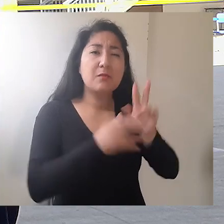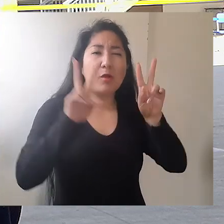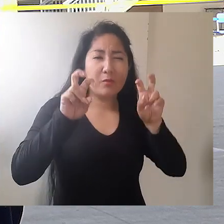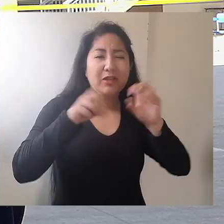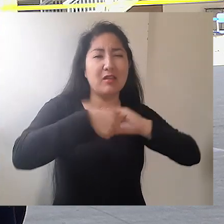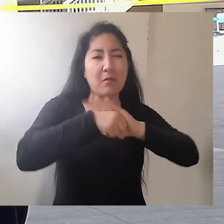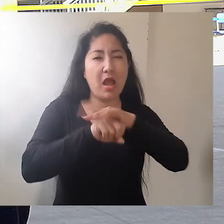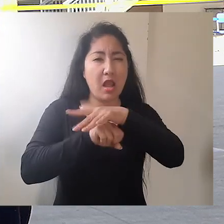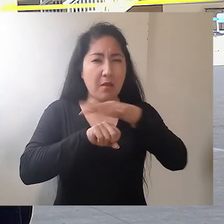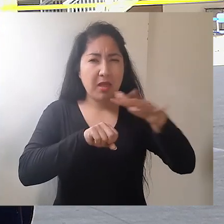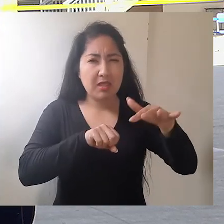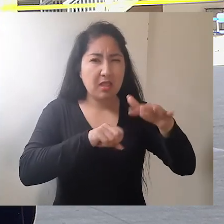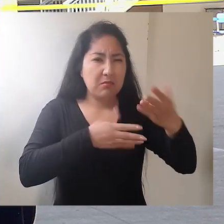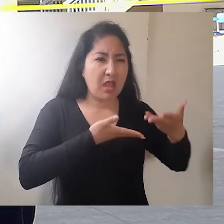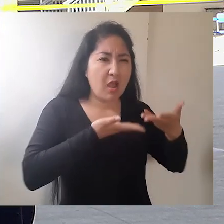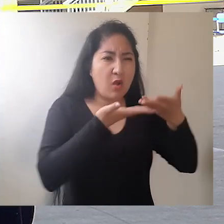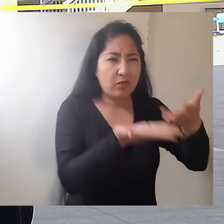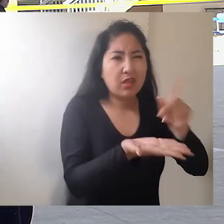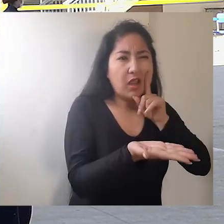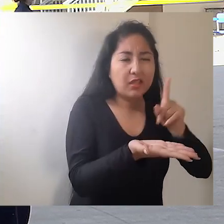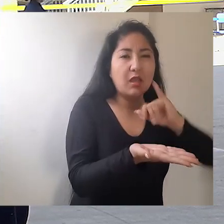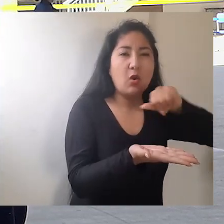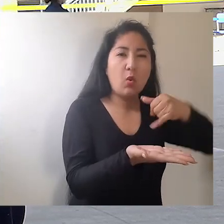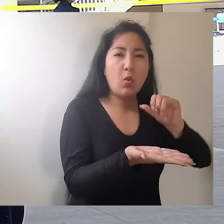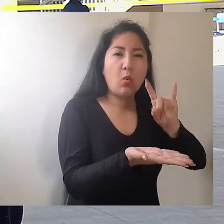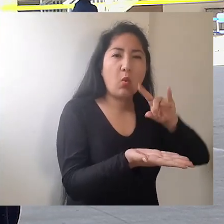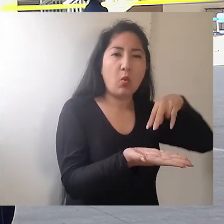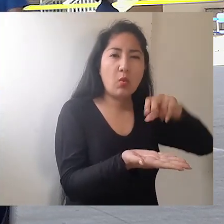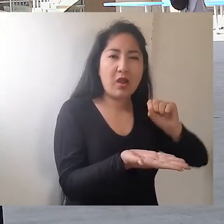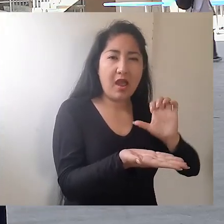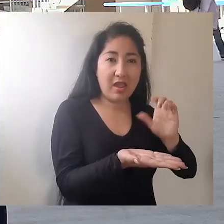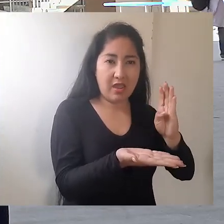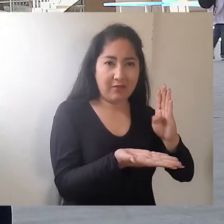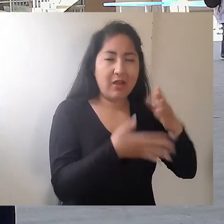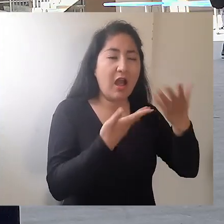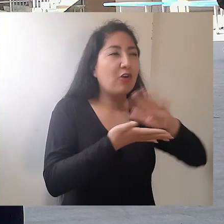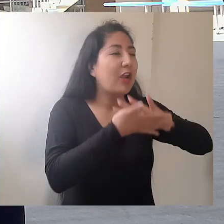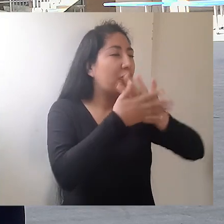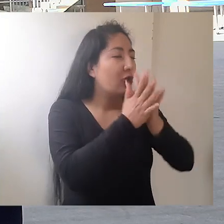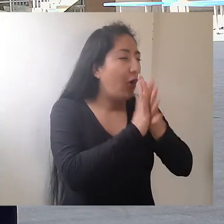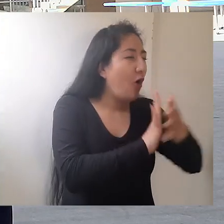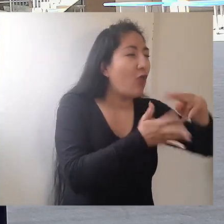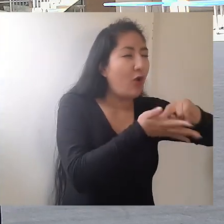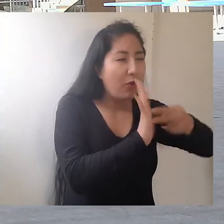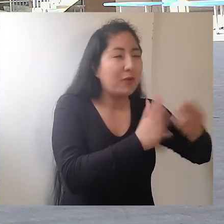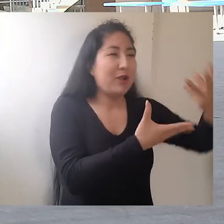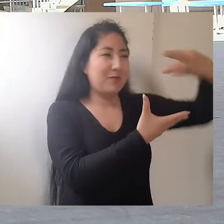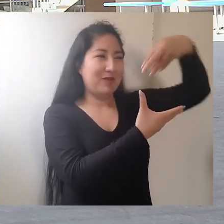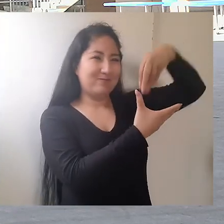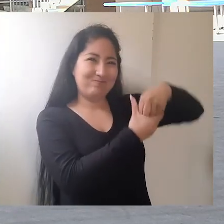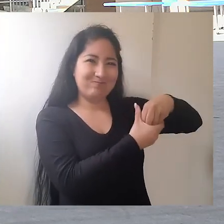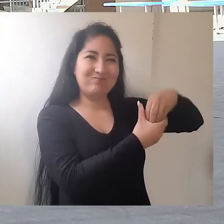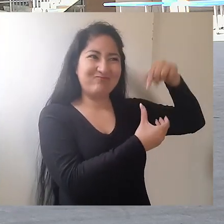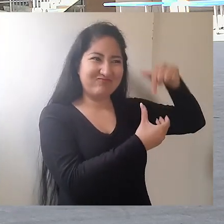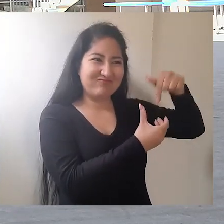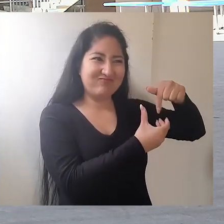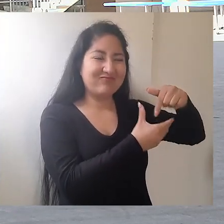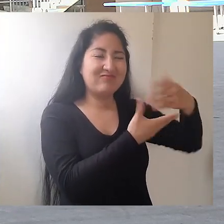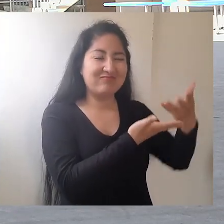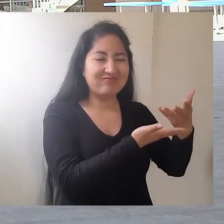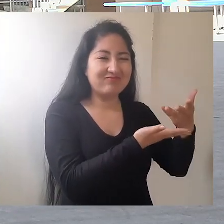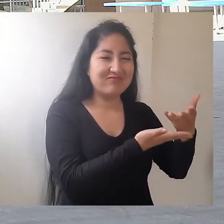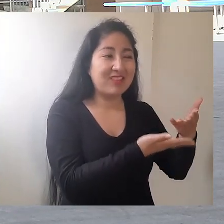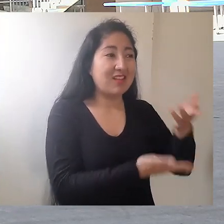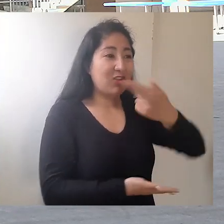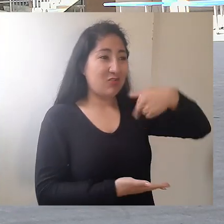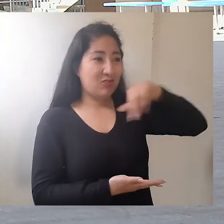principio, debido a la pandemia, lo iba a entregar la JUNAEB, dado las dificultades que tuvieron ellos producto de asuntos